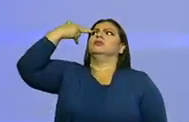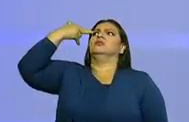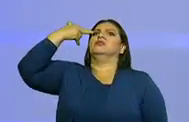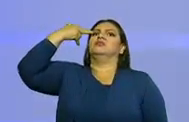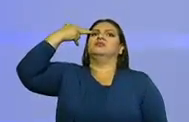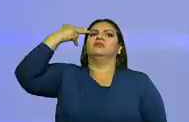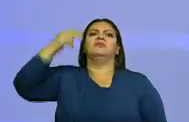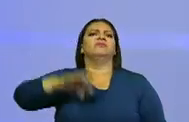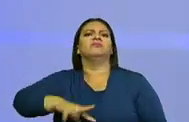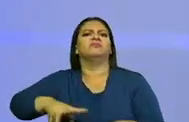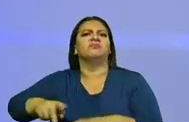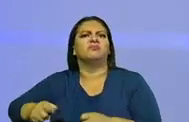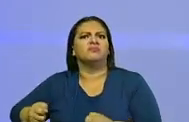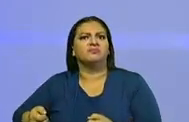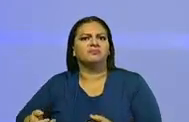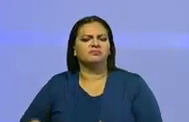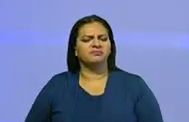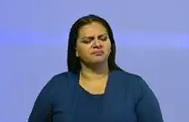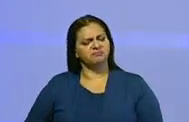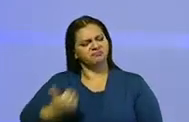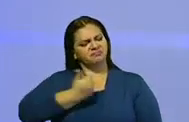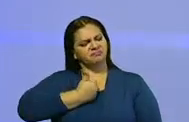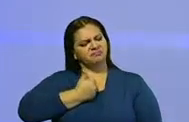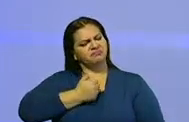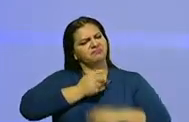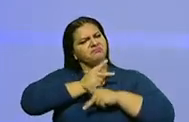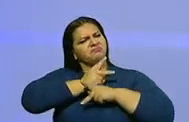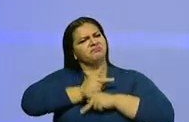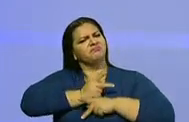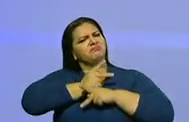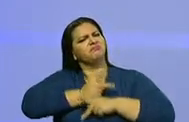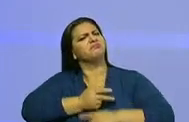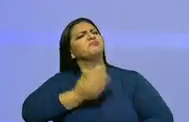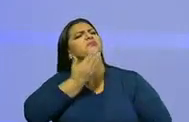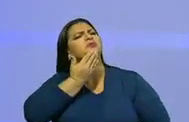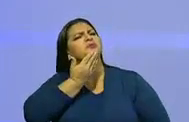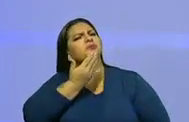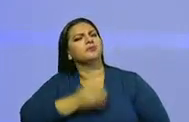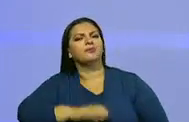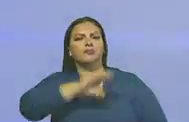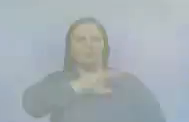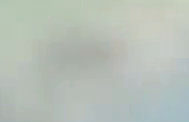da recomendaciones para evitar ser víctimas de los delincuentes.